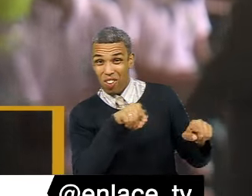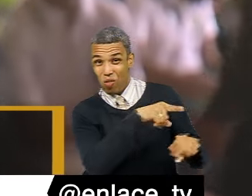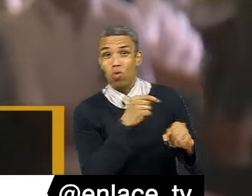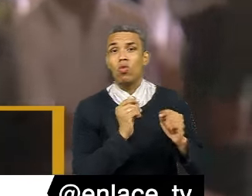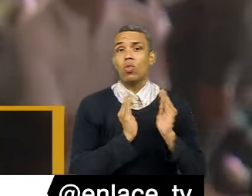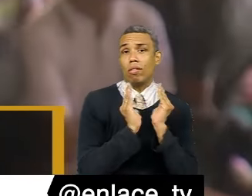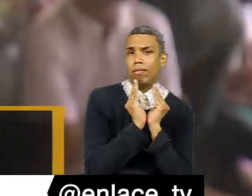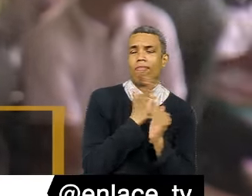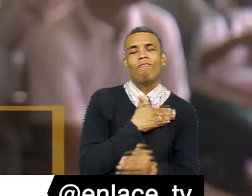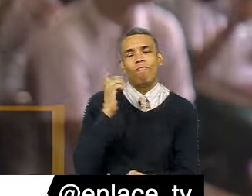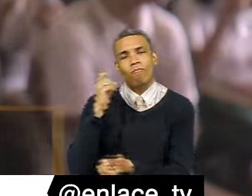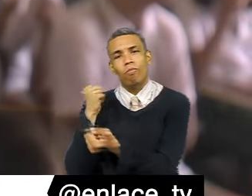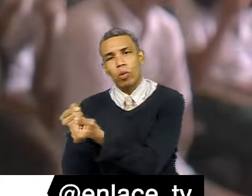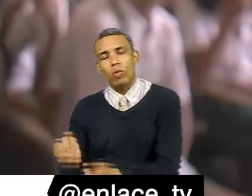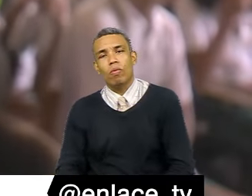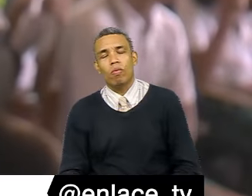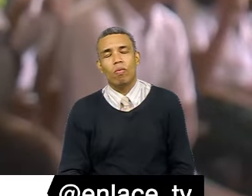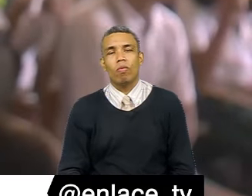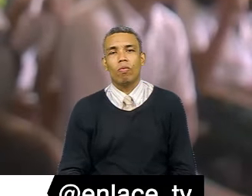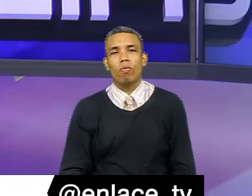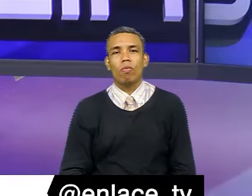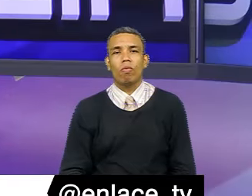Instituto Colombiano del Bienestar Familiar, ICBF.